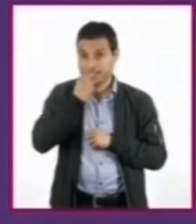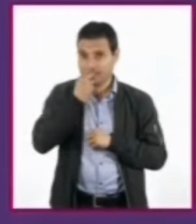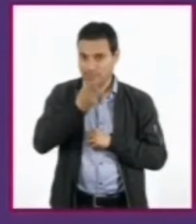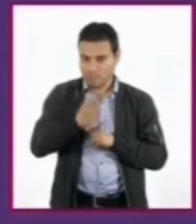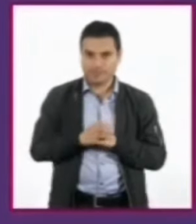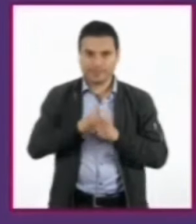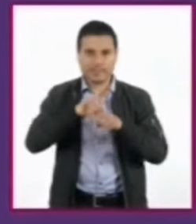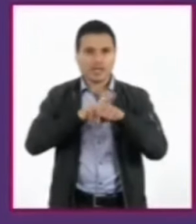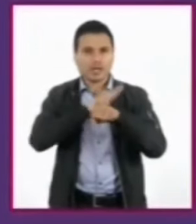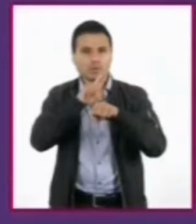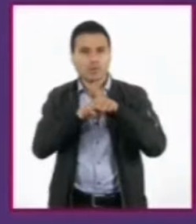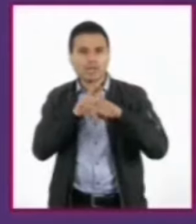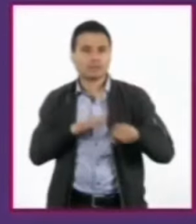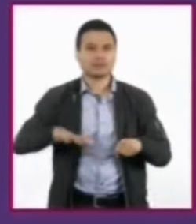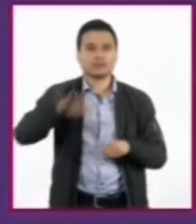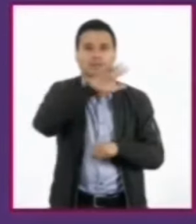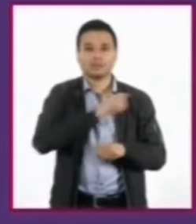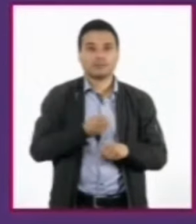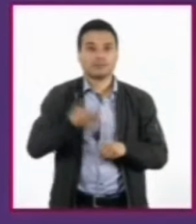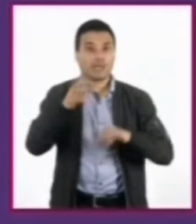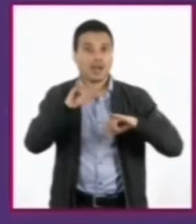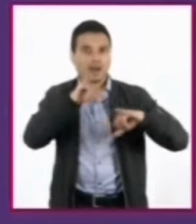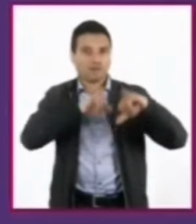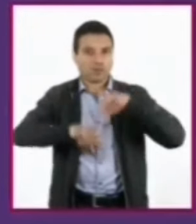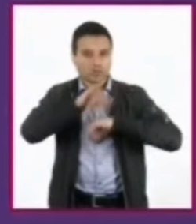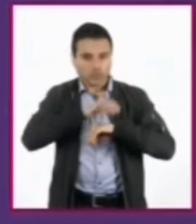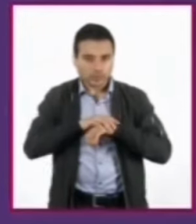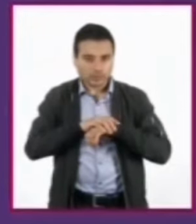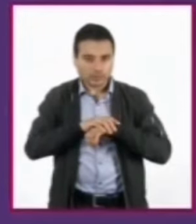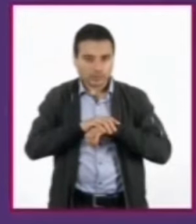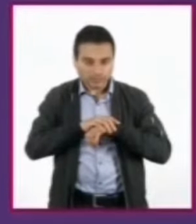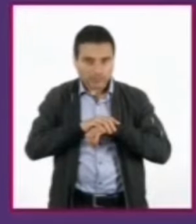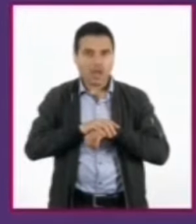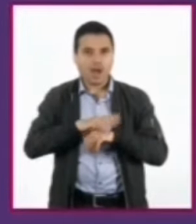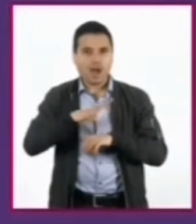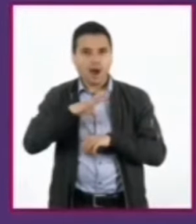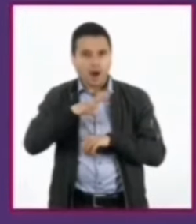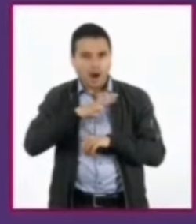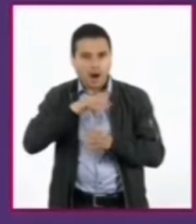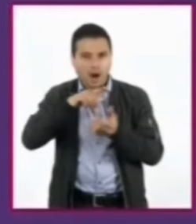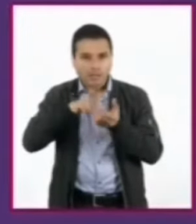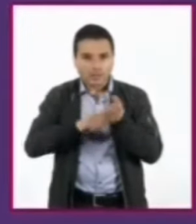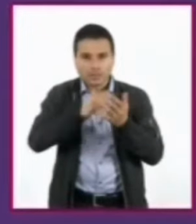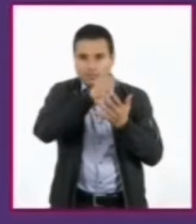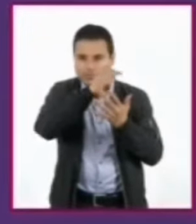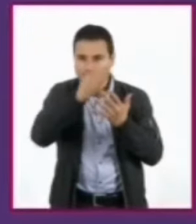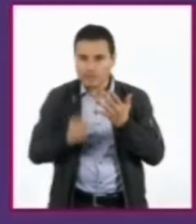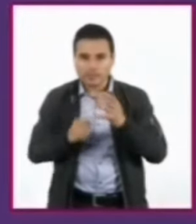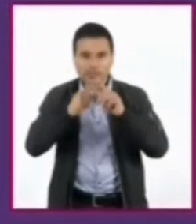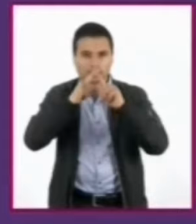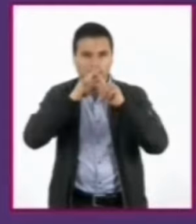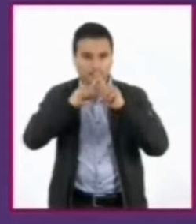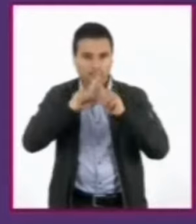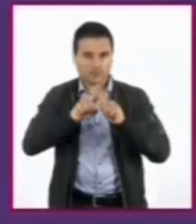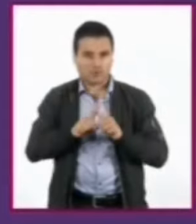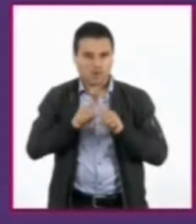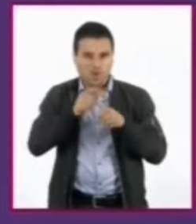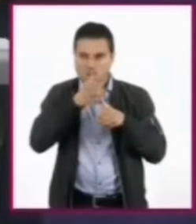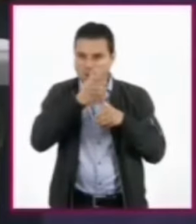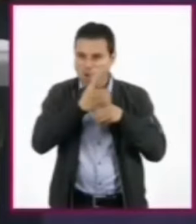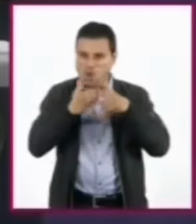naturaleza como un amplio laboratorio químico en el que tiene lugar toda clase de síntesis y